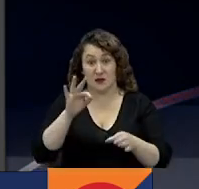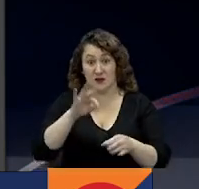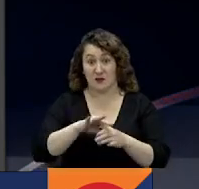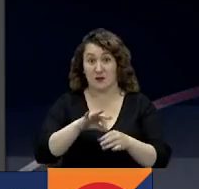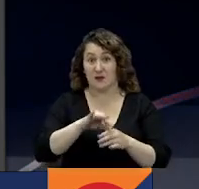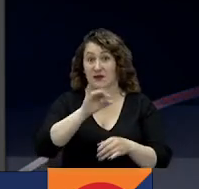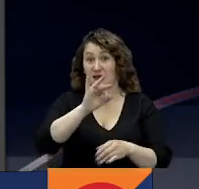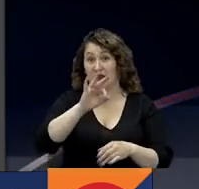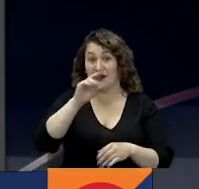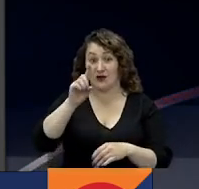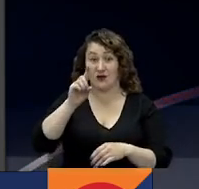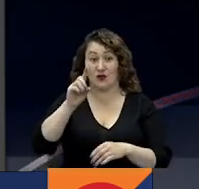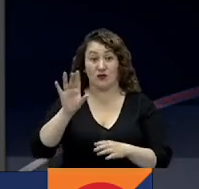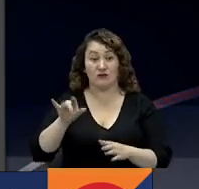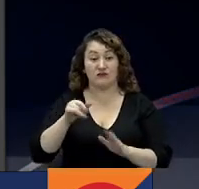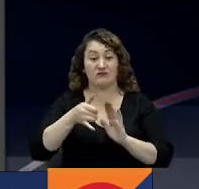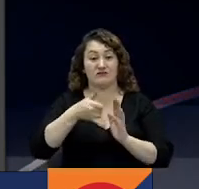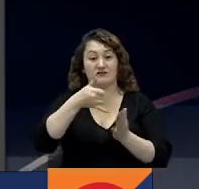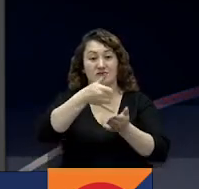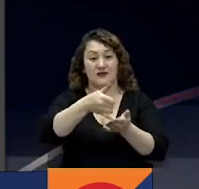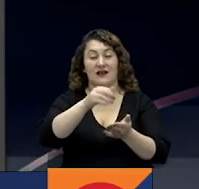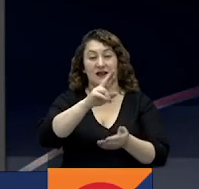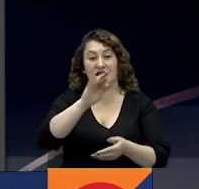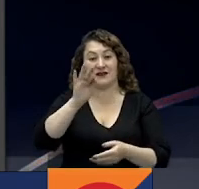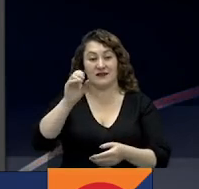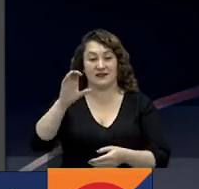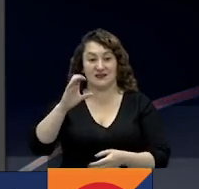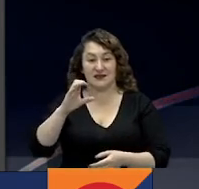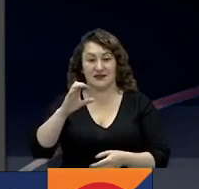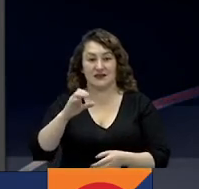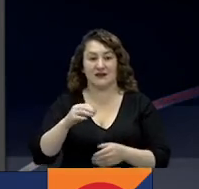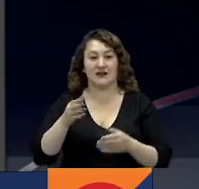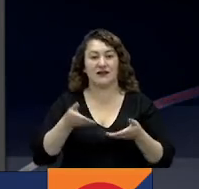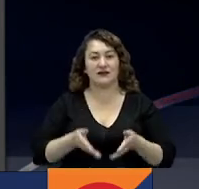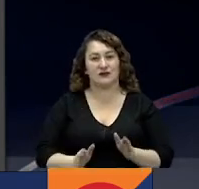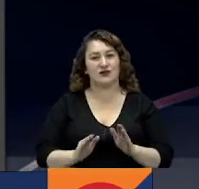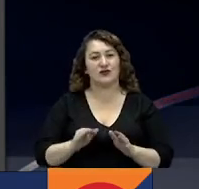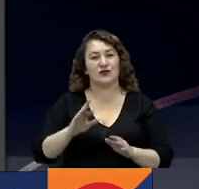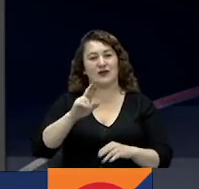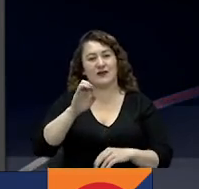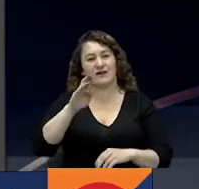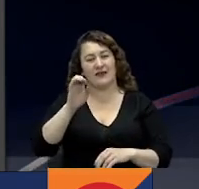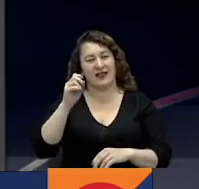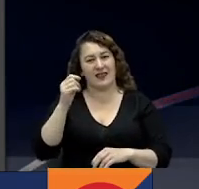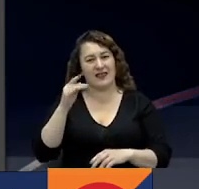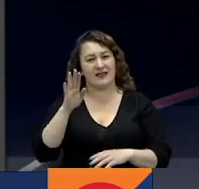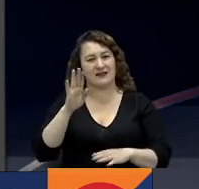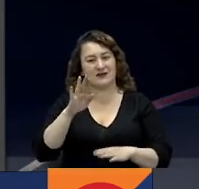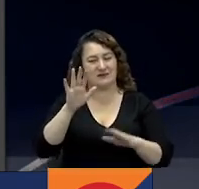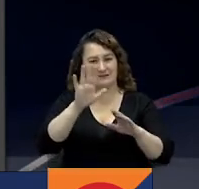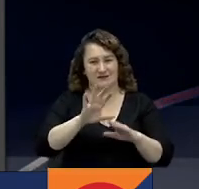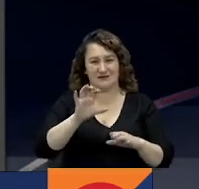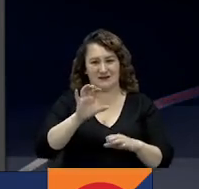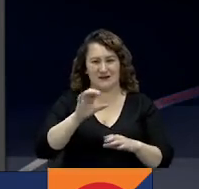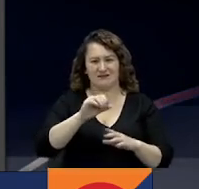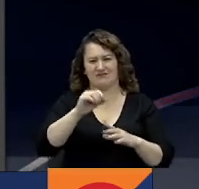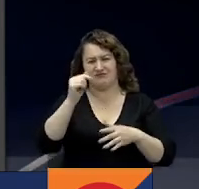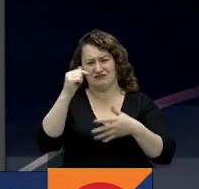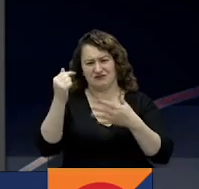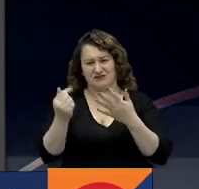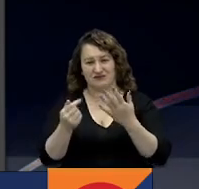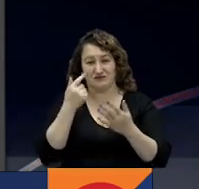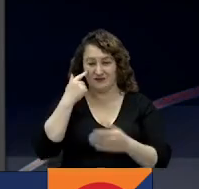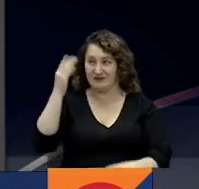31 nominaciones de RTVC, Nación Rebelde, Frailejón Ernesto Pérez, Territorio Mágico y muchos más.